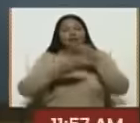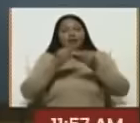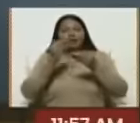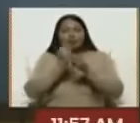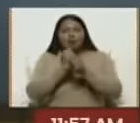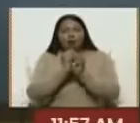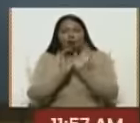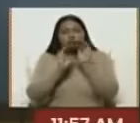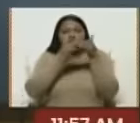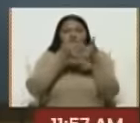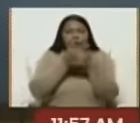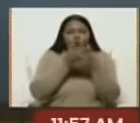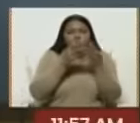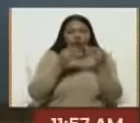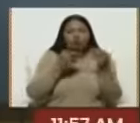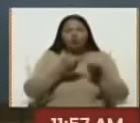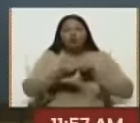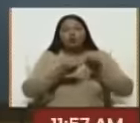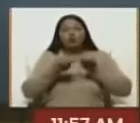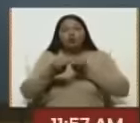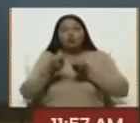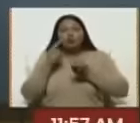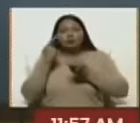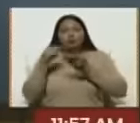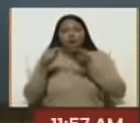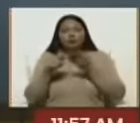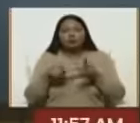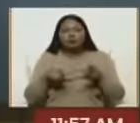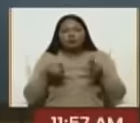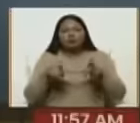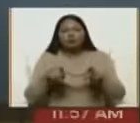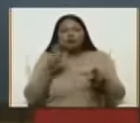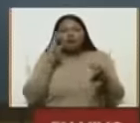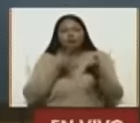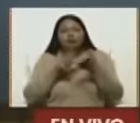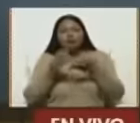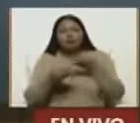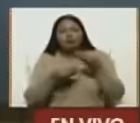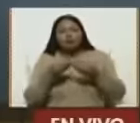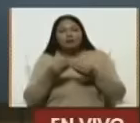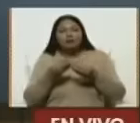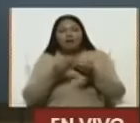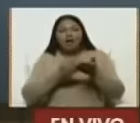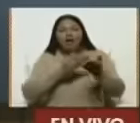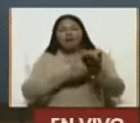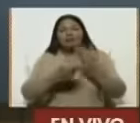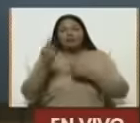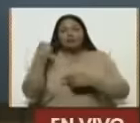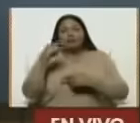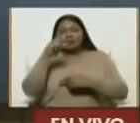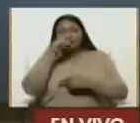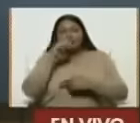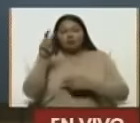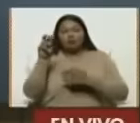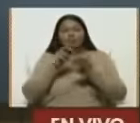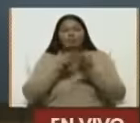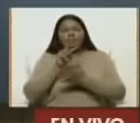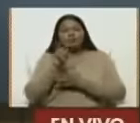toda vez que los controles de facturación y tributarios son anteriores al año 2020.